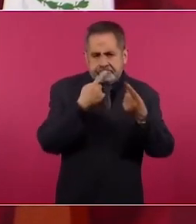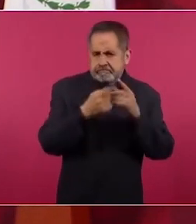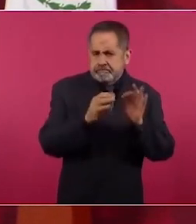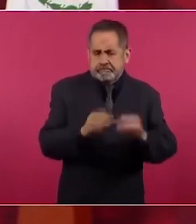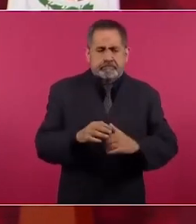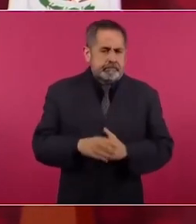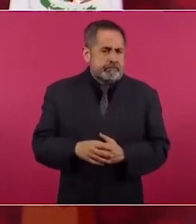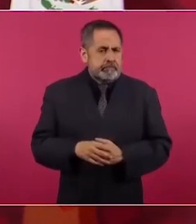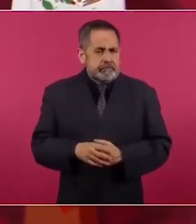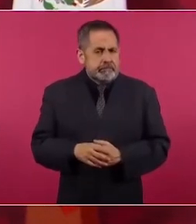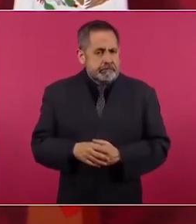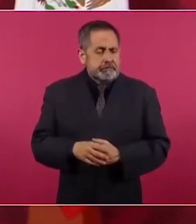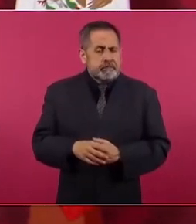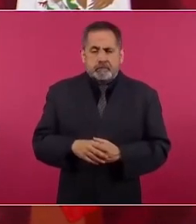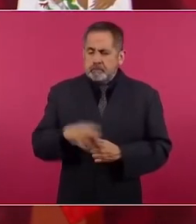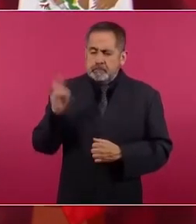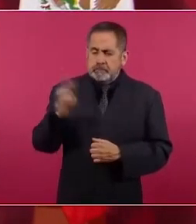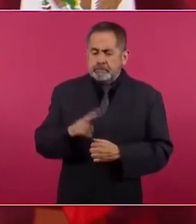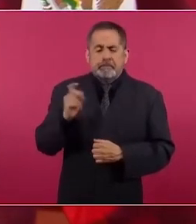Y lo cierto es que